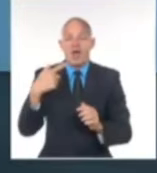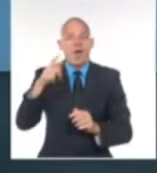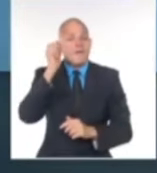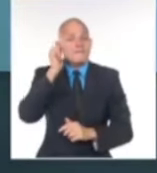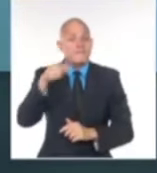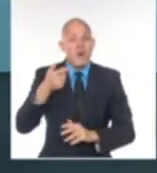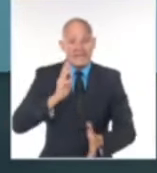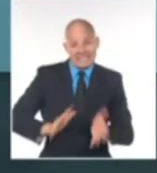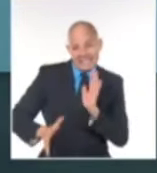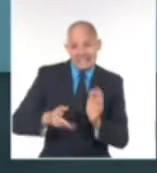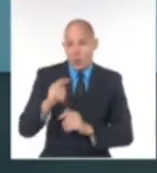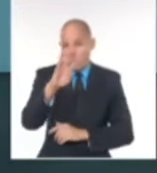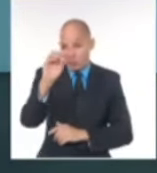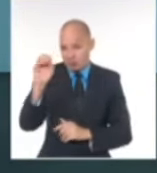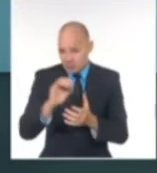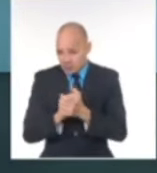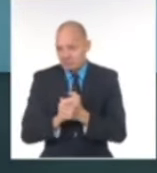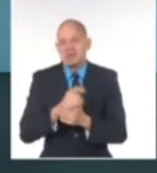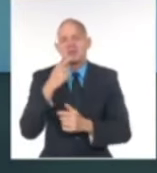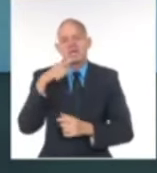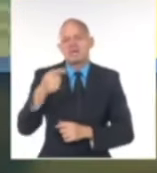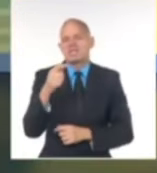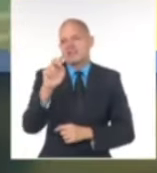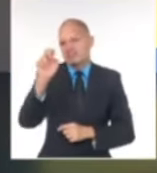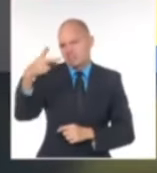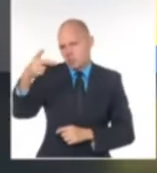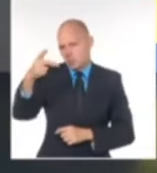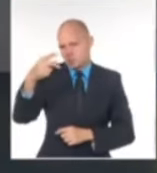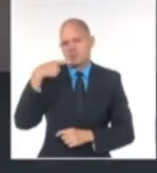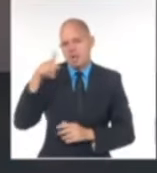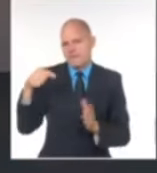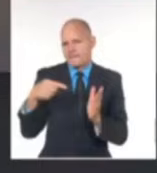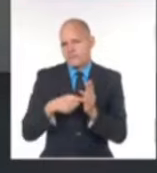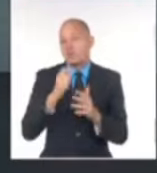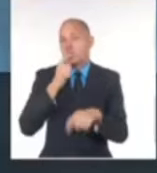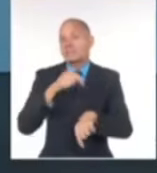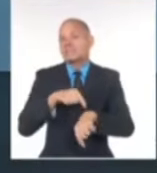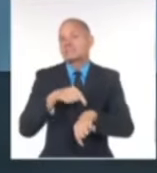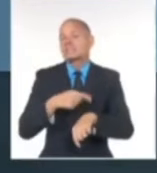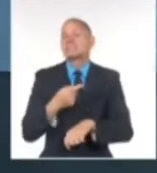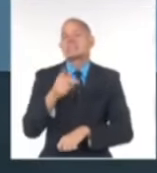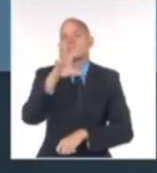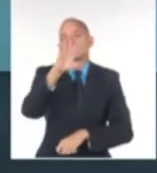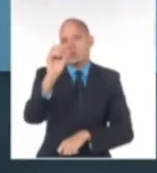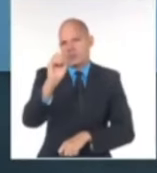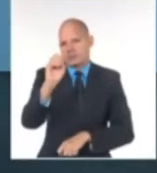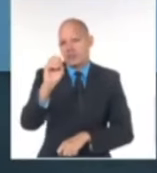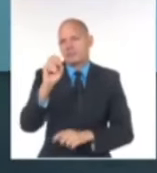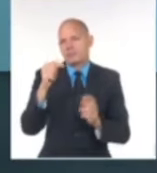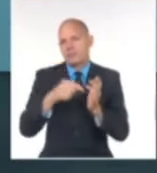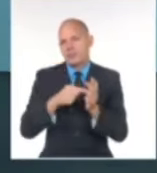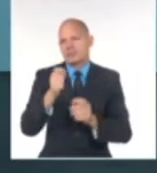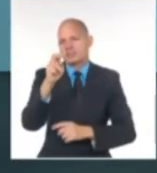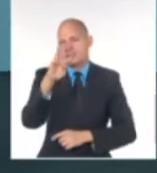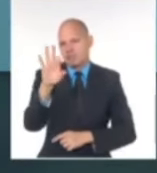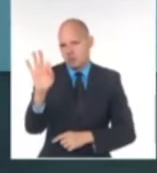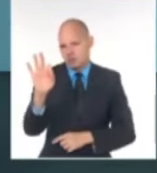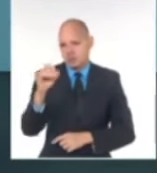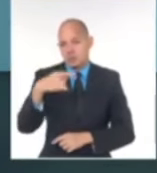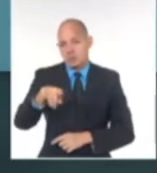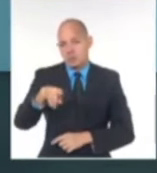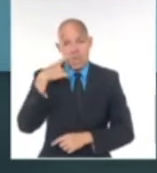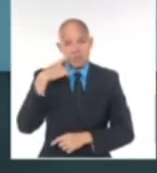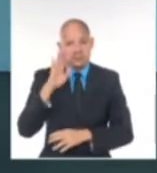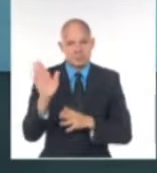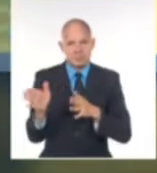400 metros concluyó segunda con tiempo de 50-38 para de esta manera clasificarse a la semifinal en un hit bien fuerte.